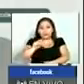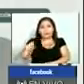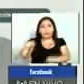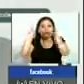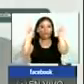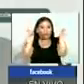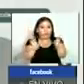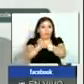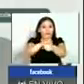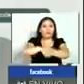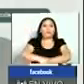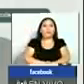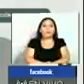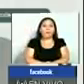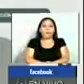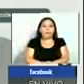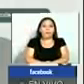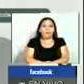del COVID-19.